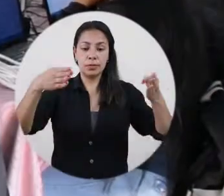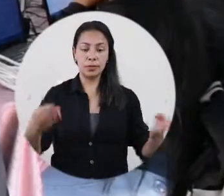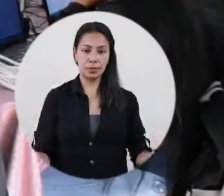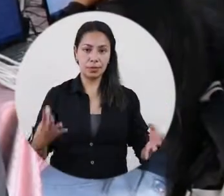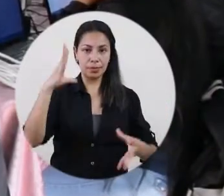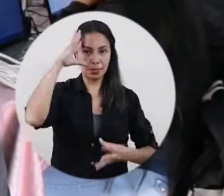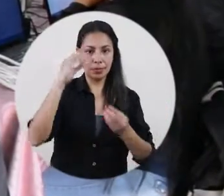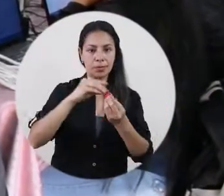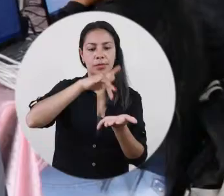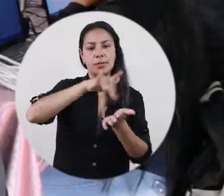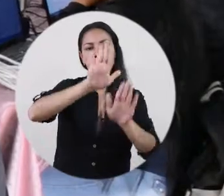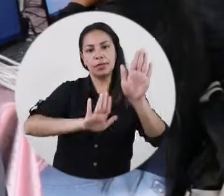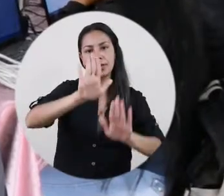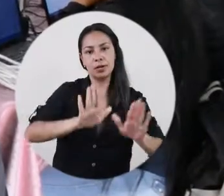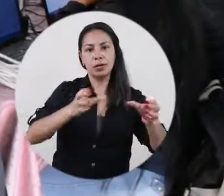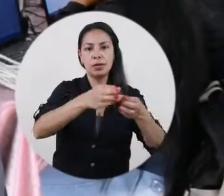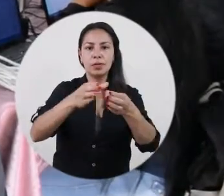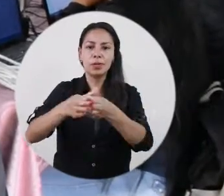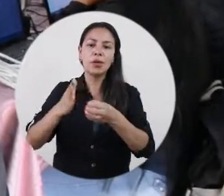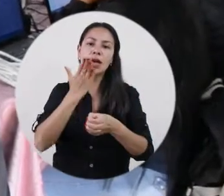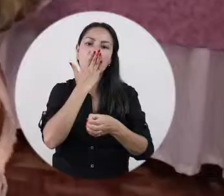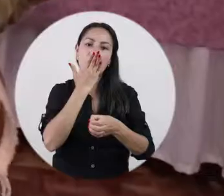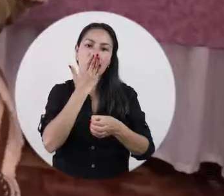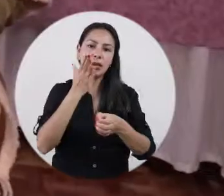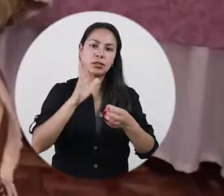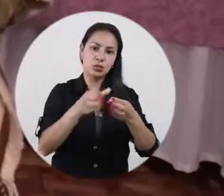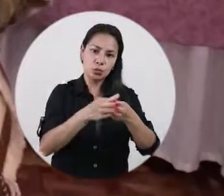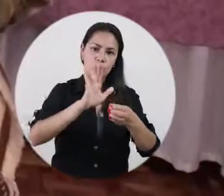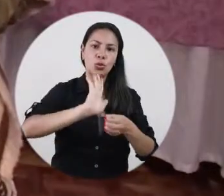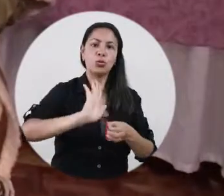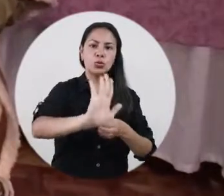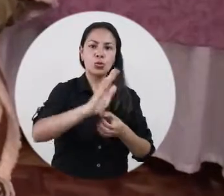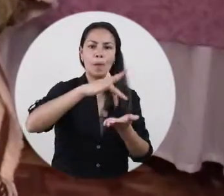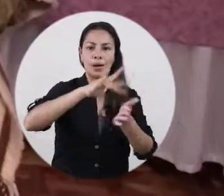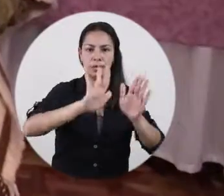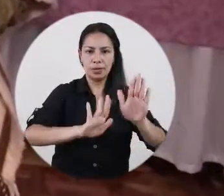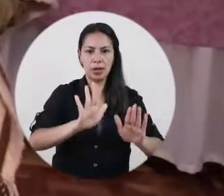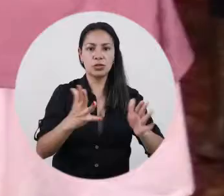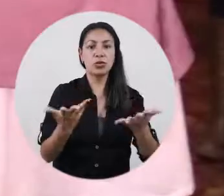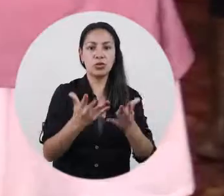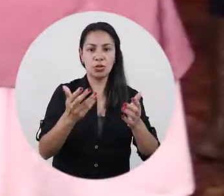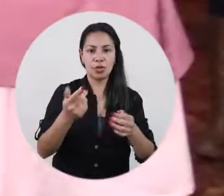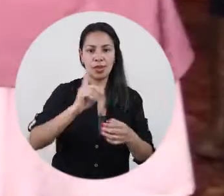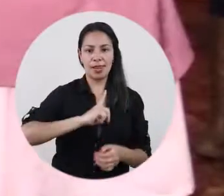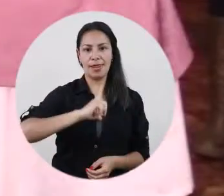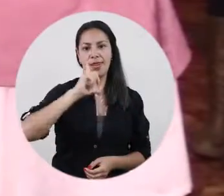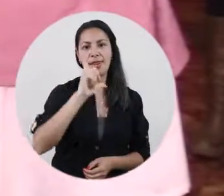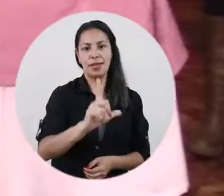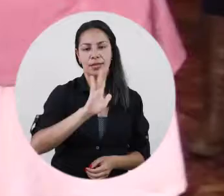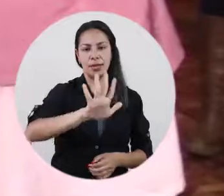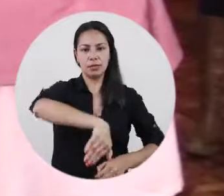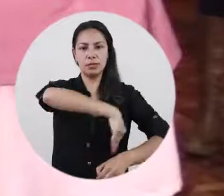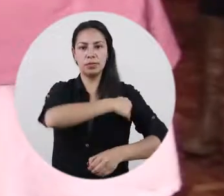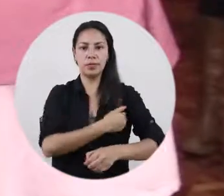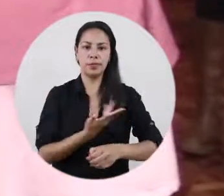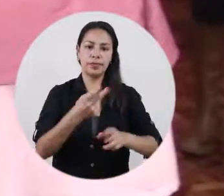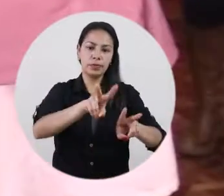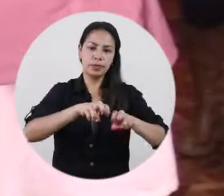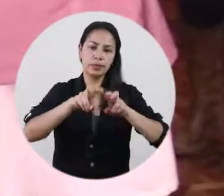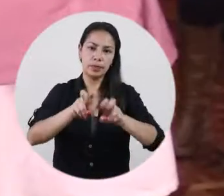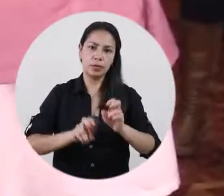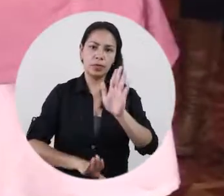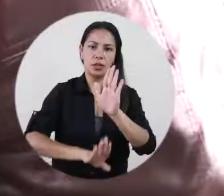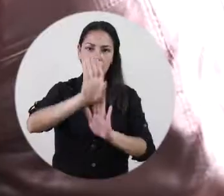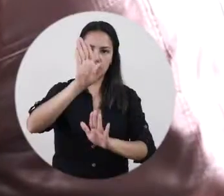una mesa de concertación con participación de las comunidades indígenas pastos y quillas sin gas se llevó a cabo bajo el liderazgo de la